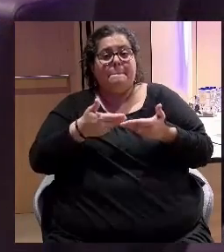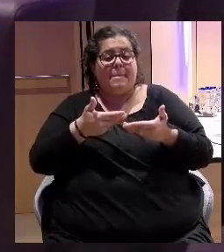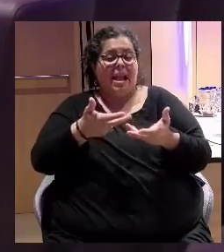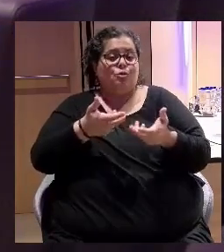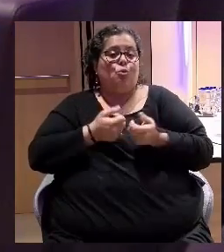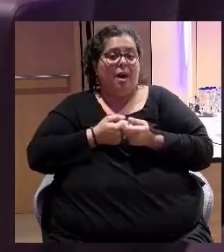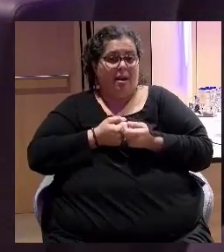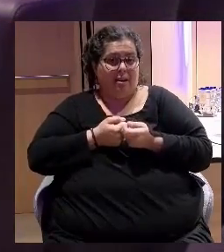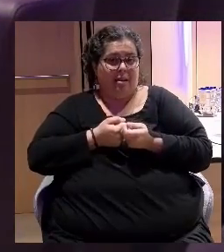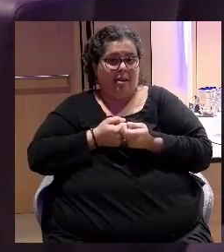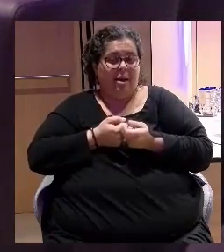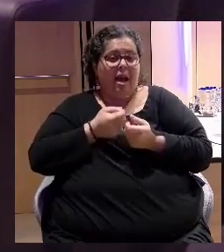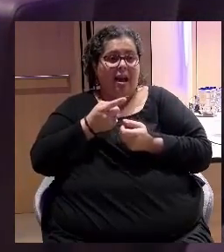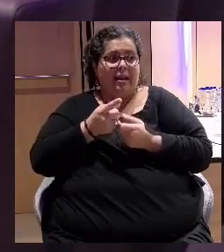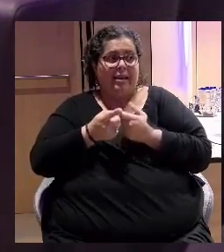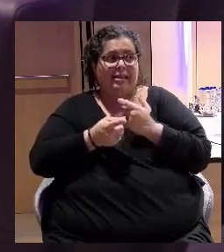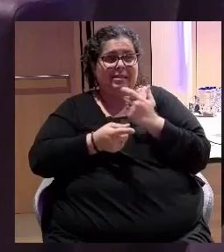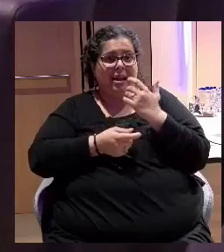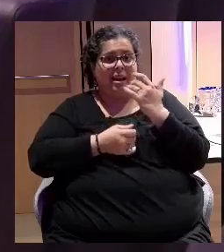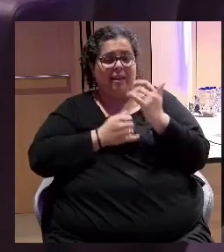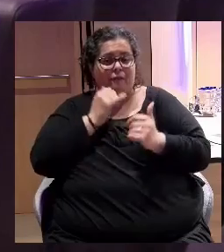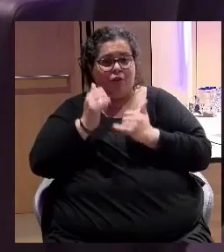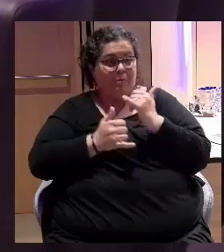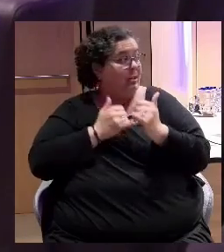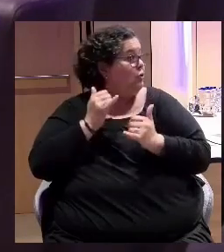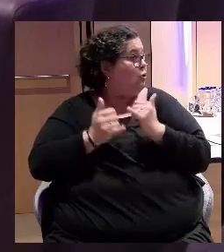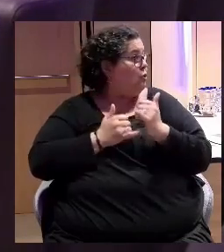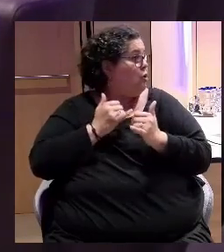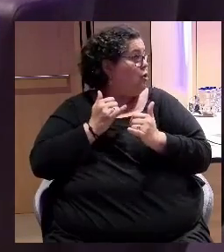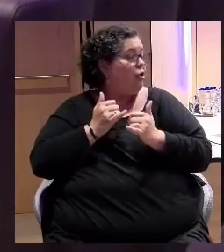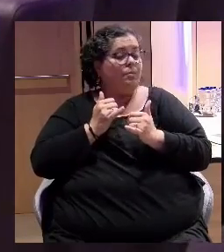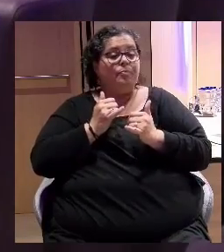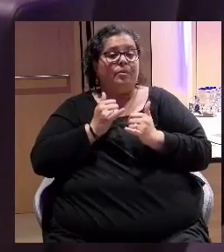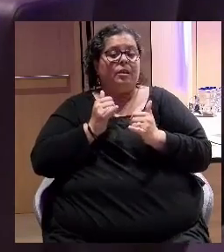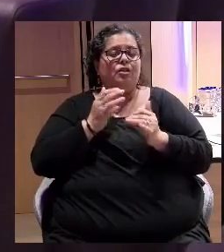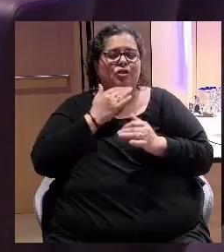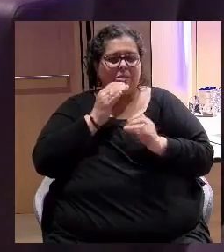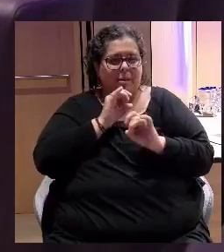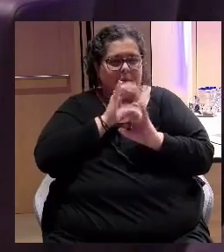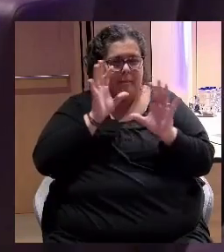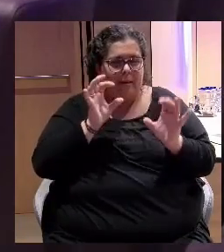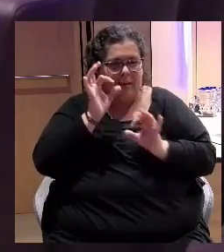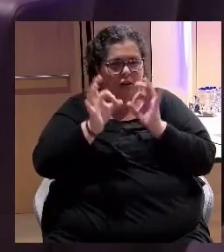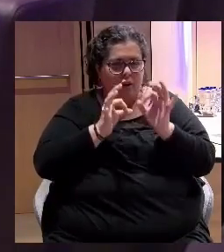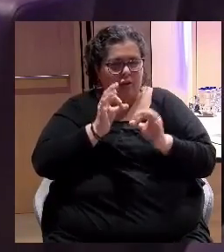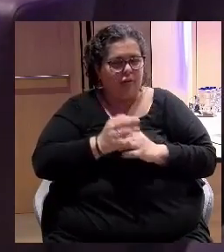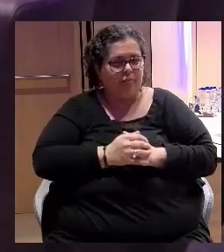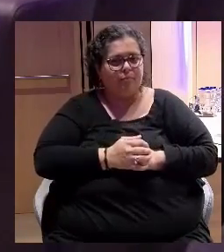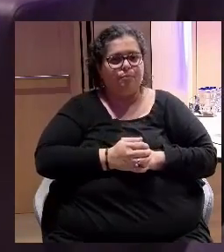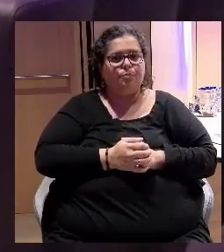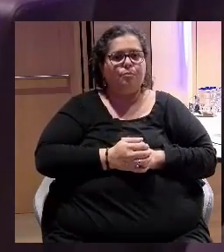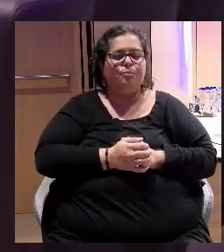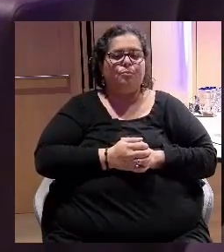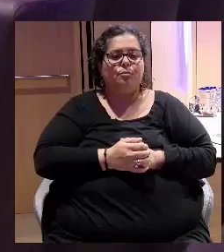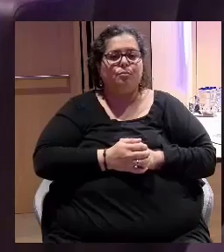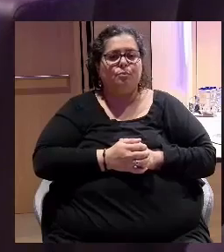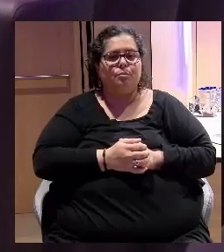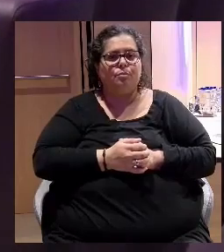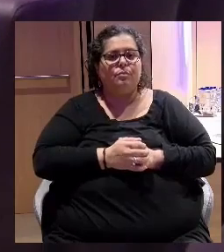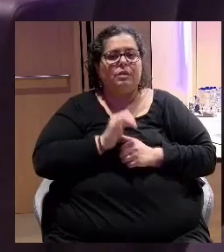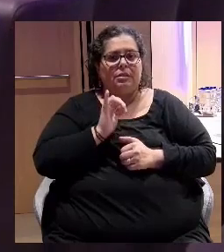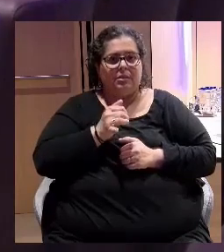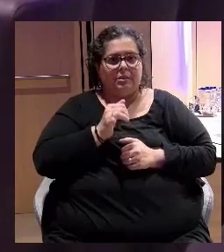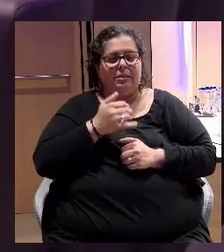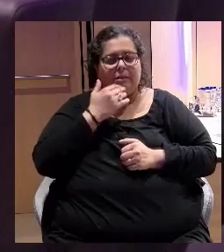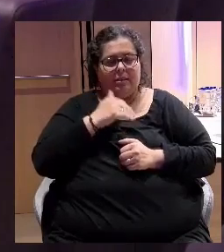ayudar a que esos datos finalmente estén disponibles, ¿no? No sé si me explico bien lo que quiero transmitir. Sí, te explicas